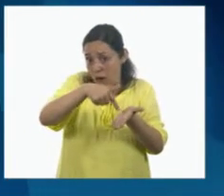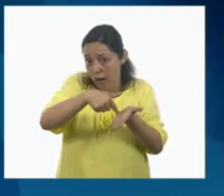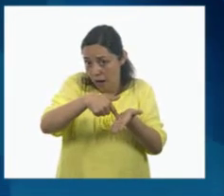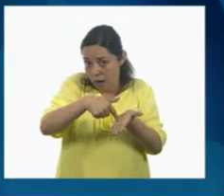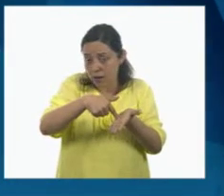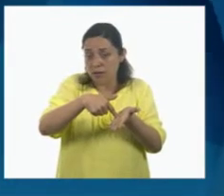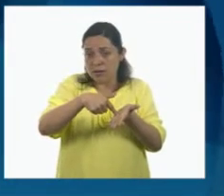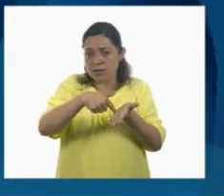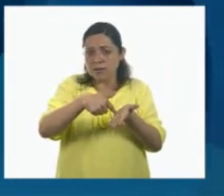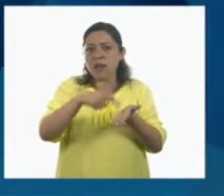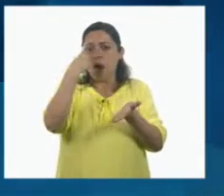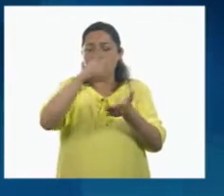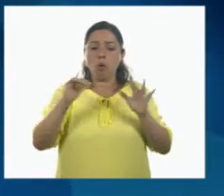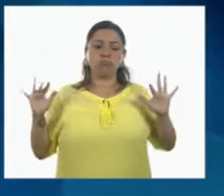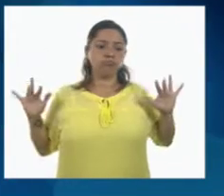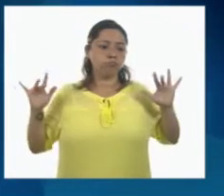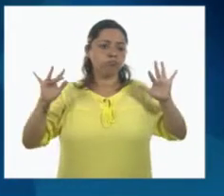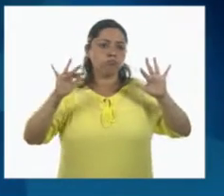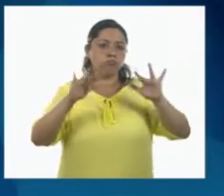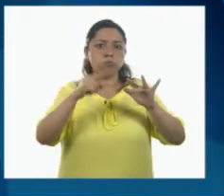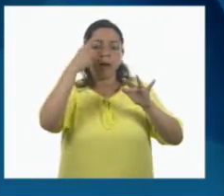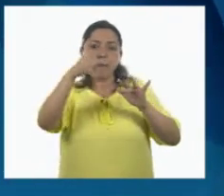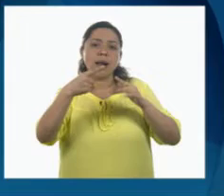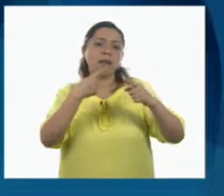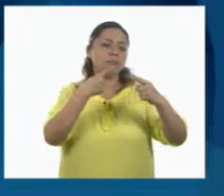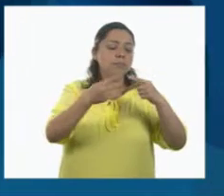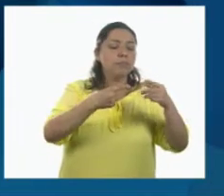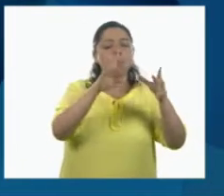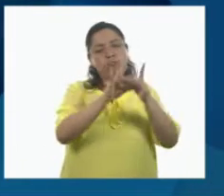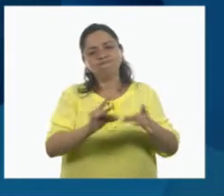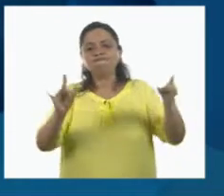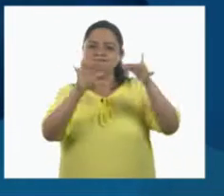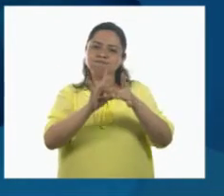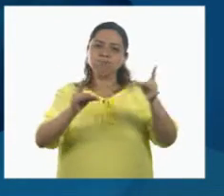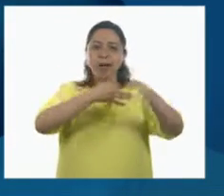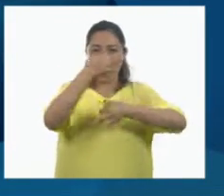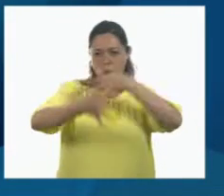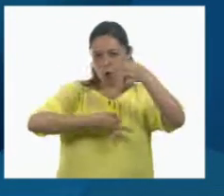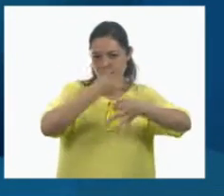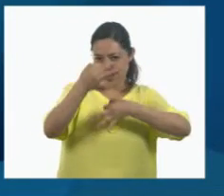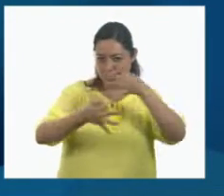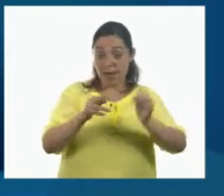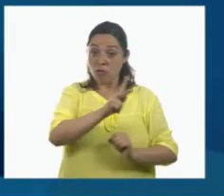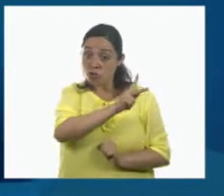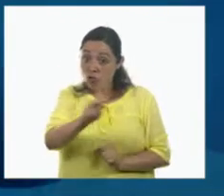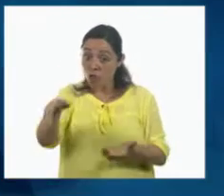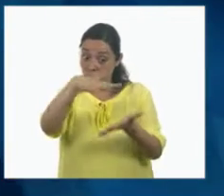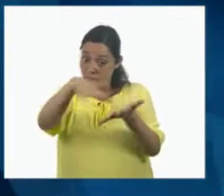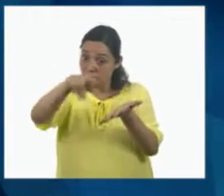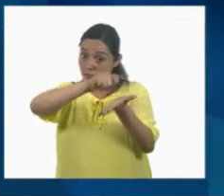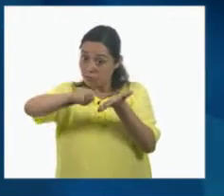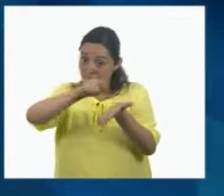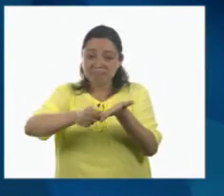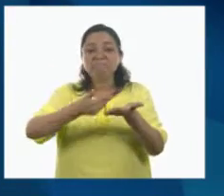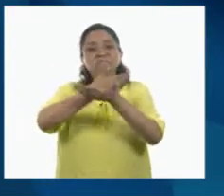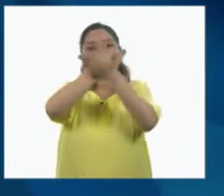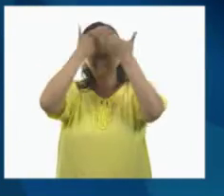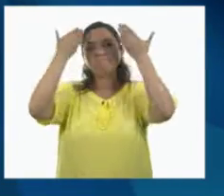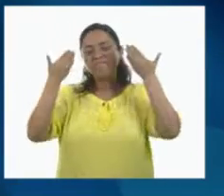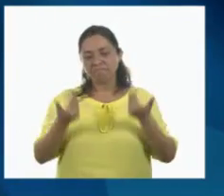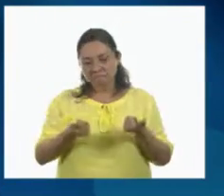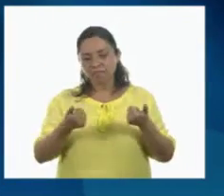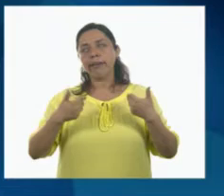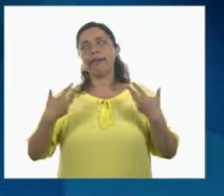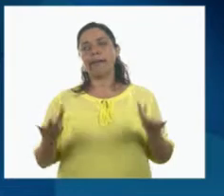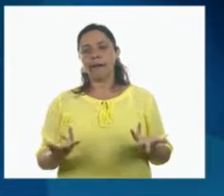reunían para contar las noticias. Como les había explicado, no todos sabían leer ni escribir, entonces les